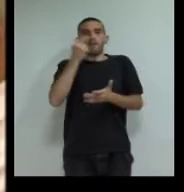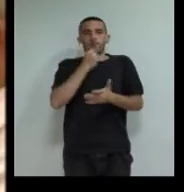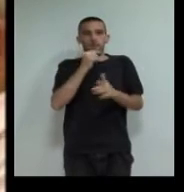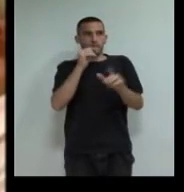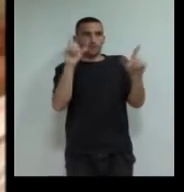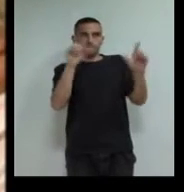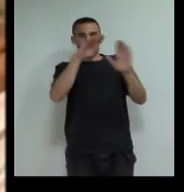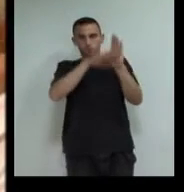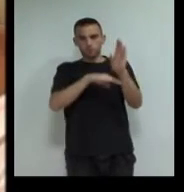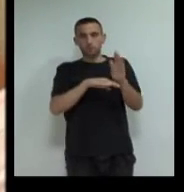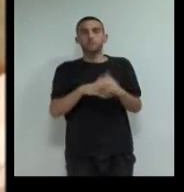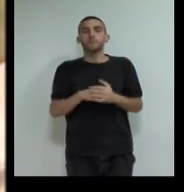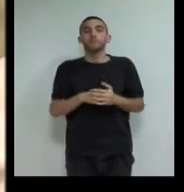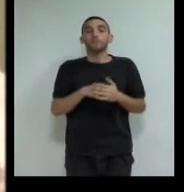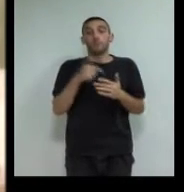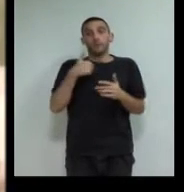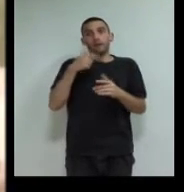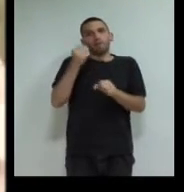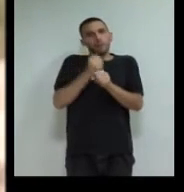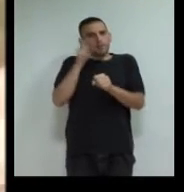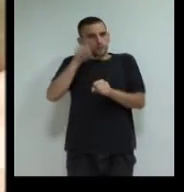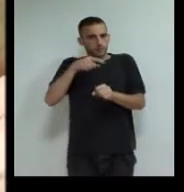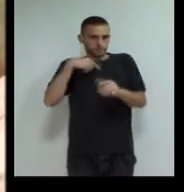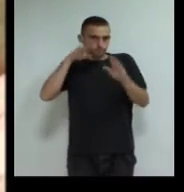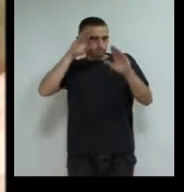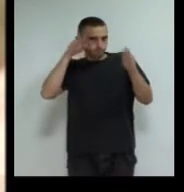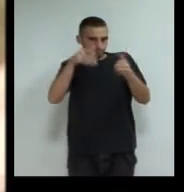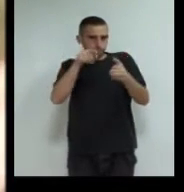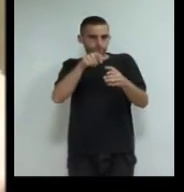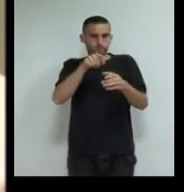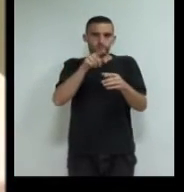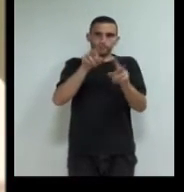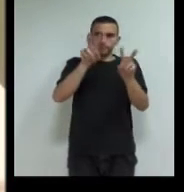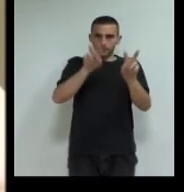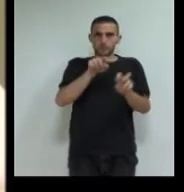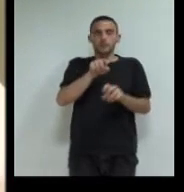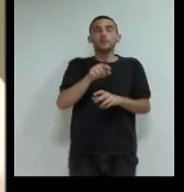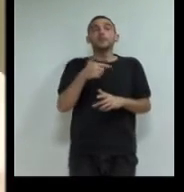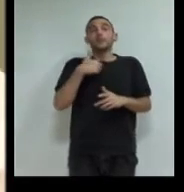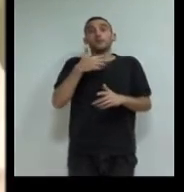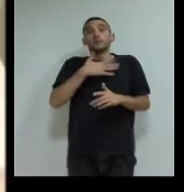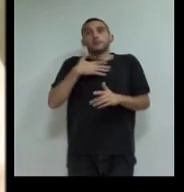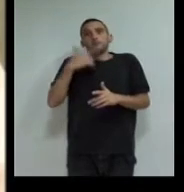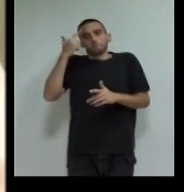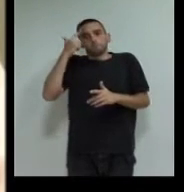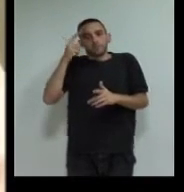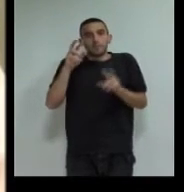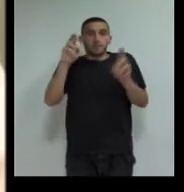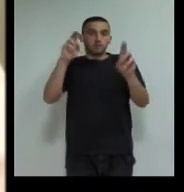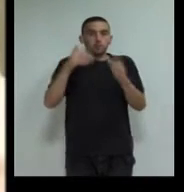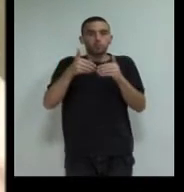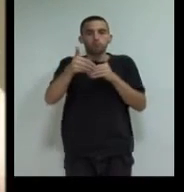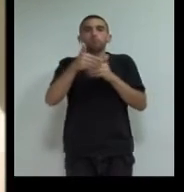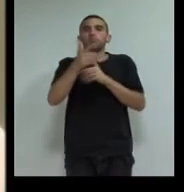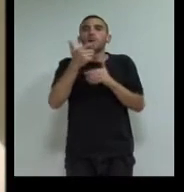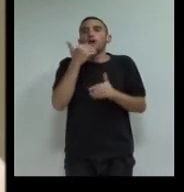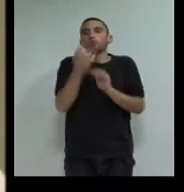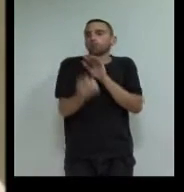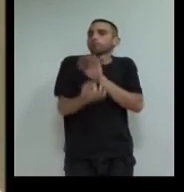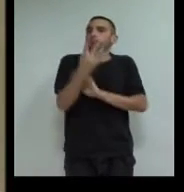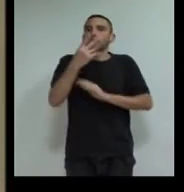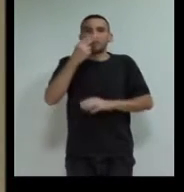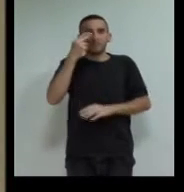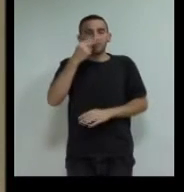trabajando también en esa línea y espero que de ahí salgan cosas muy interesantes y sobre todo que estamos hablando de